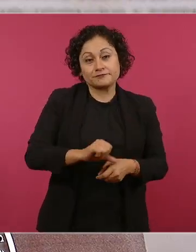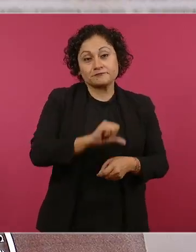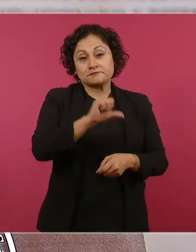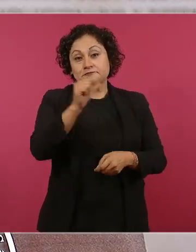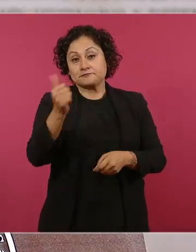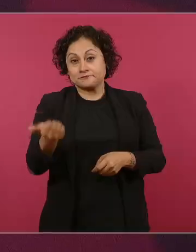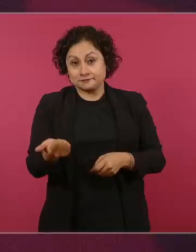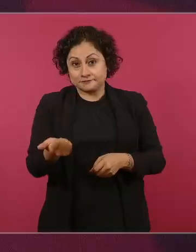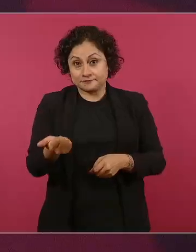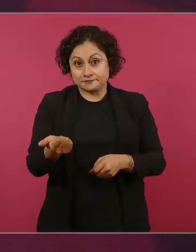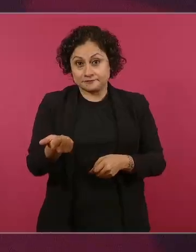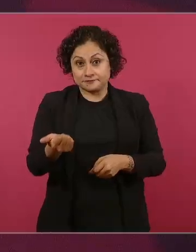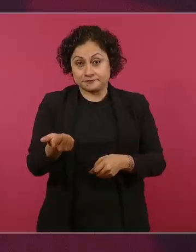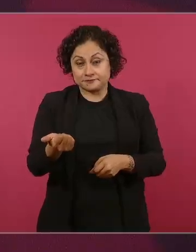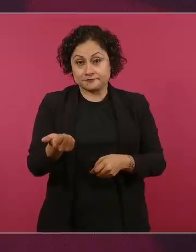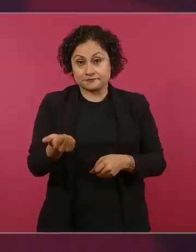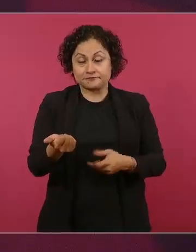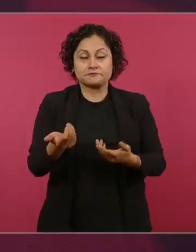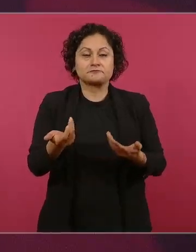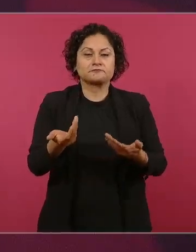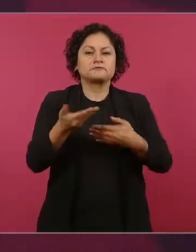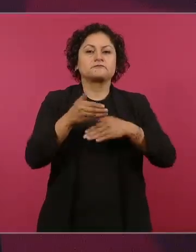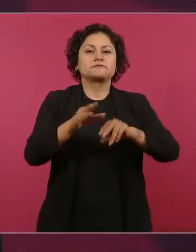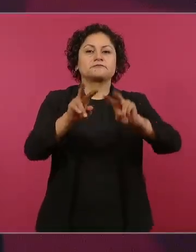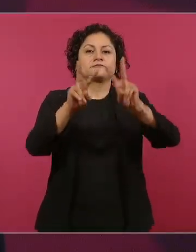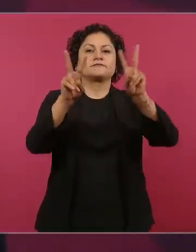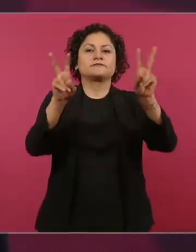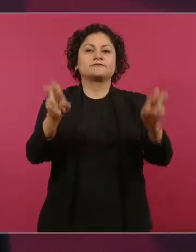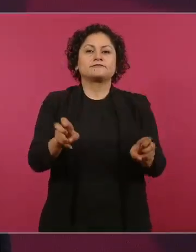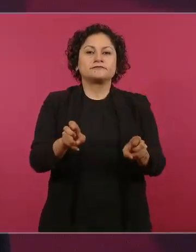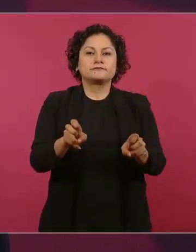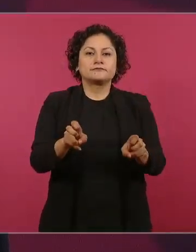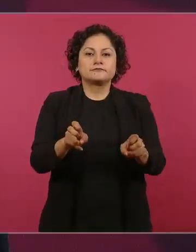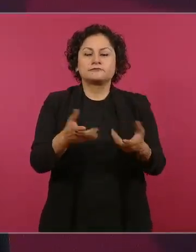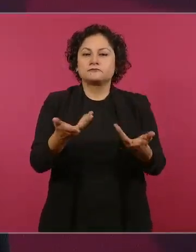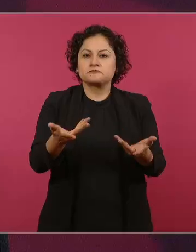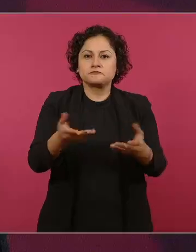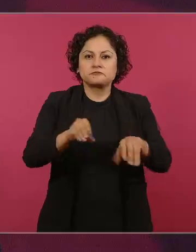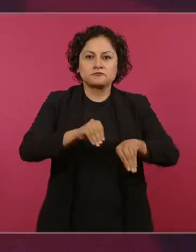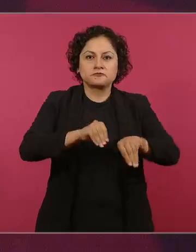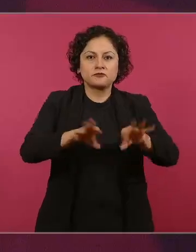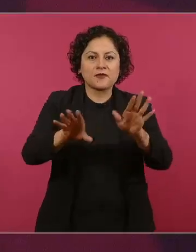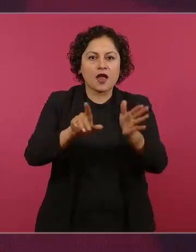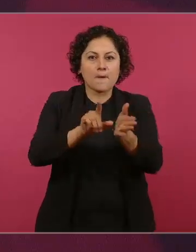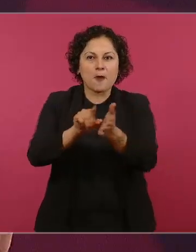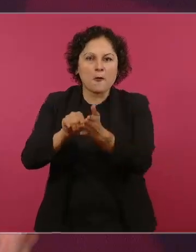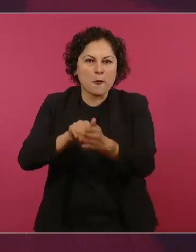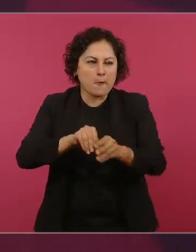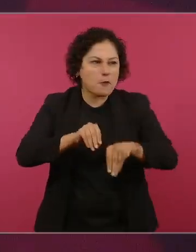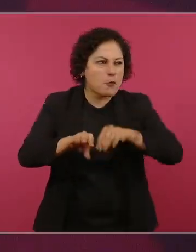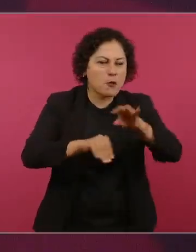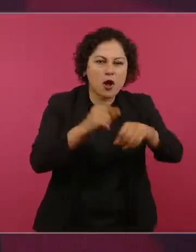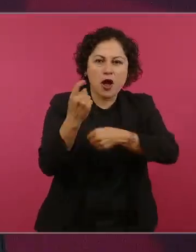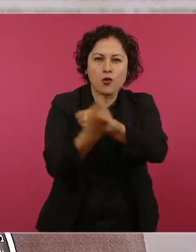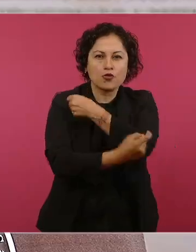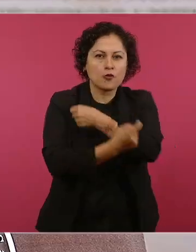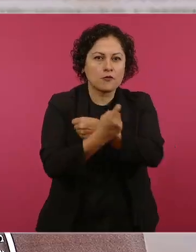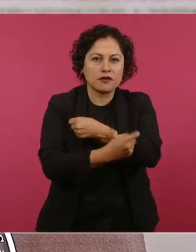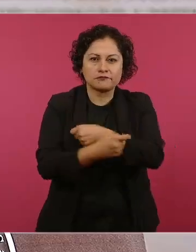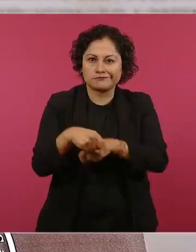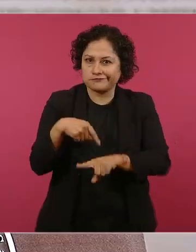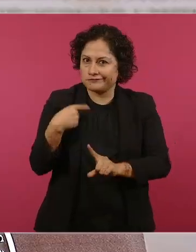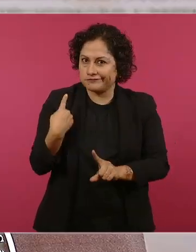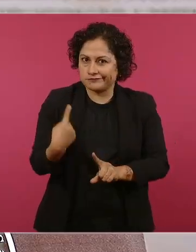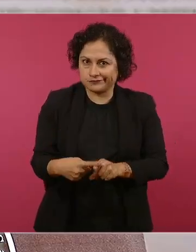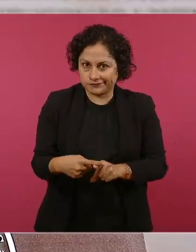a la sección ¿quiénes quieren los bots? Porque traemos un desmentido, pero